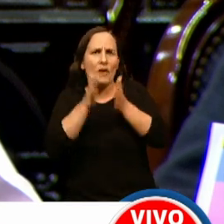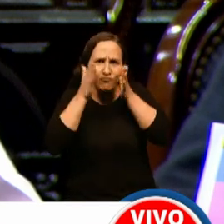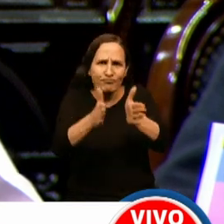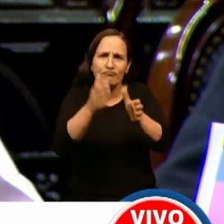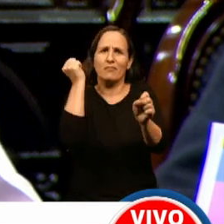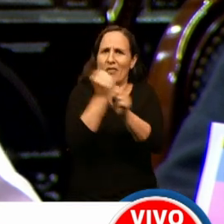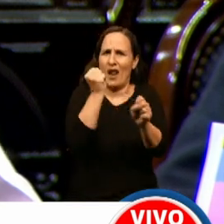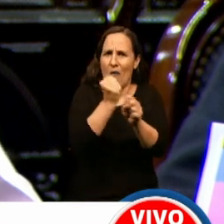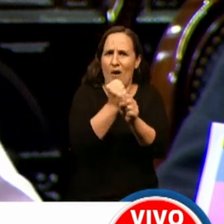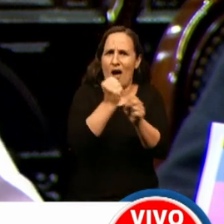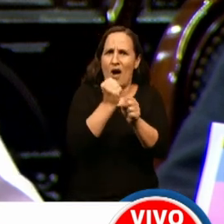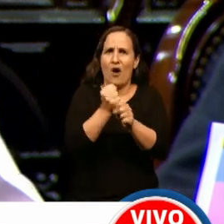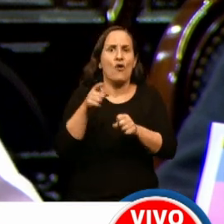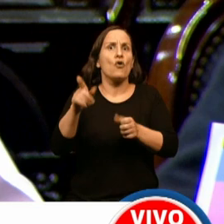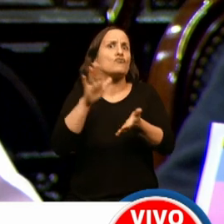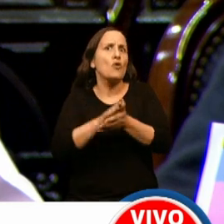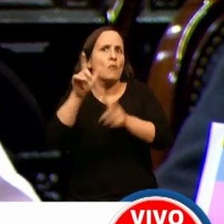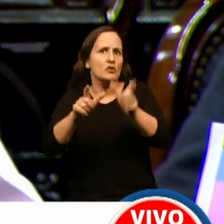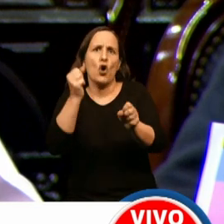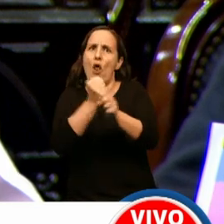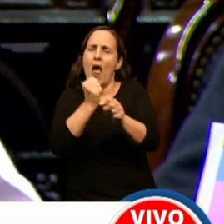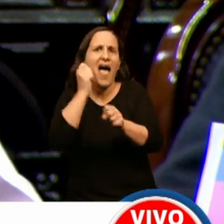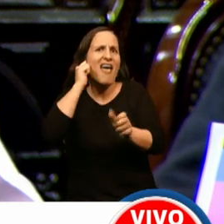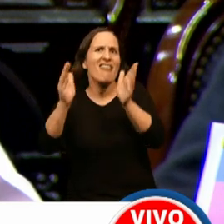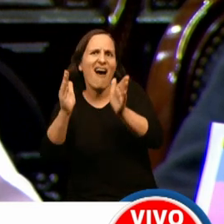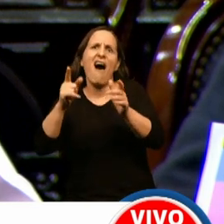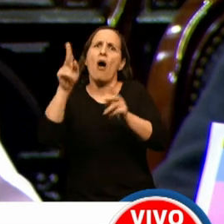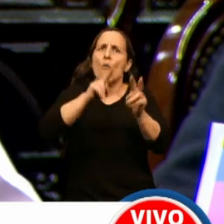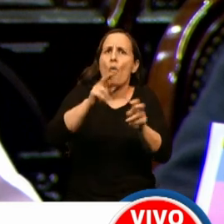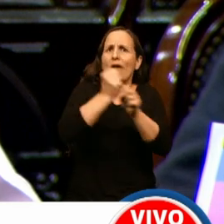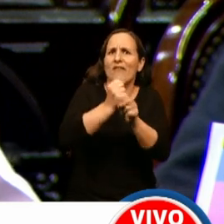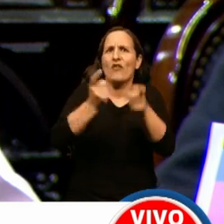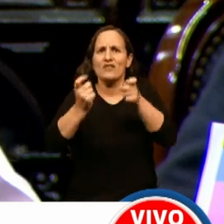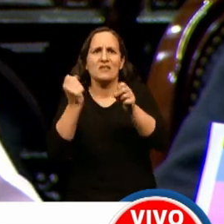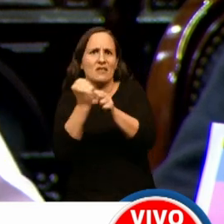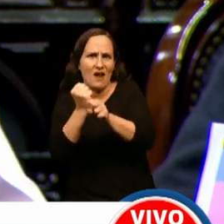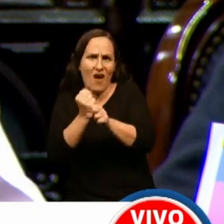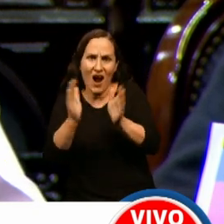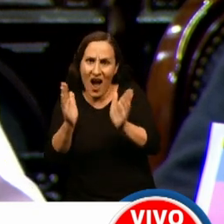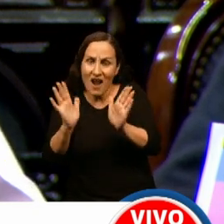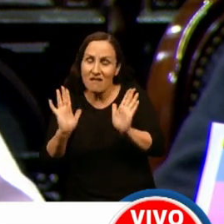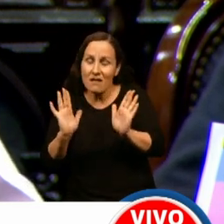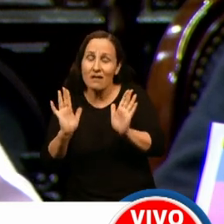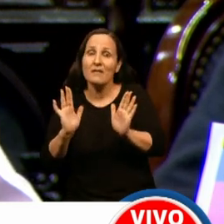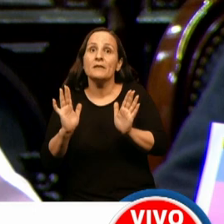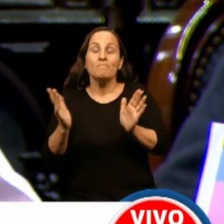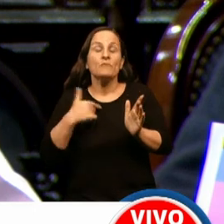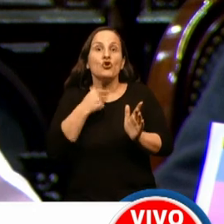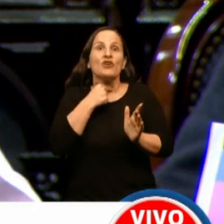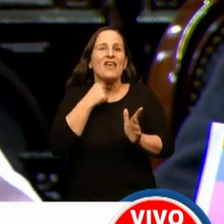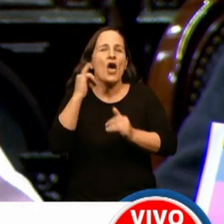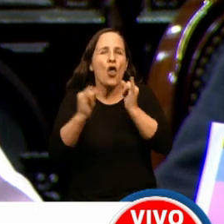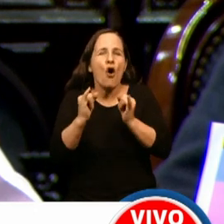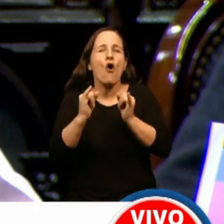hablando de la población económicamente activa la que necesita y la que sale a buscar trabajo yo quisiera